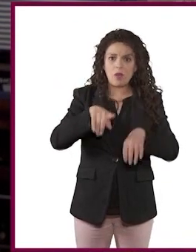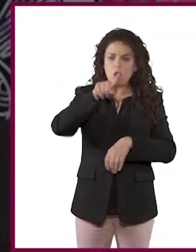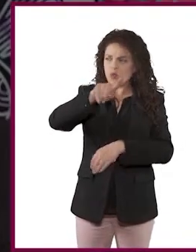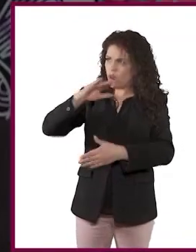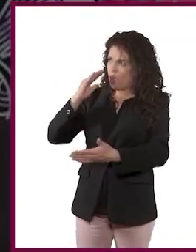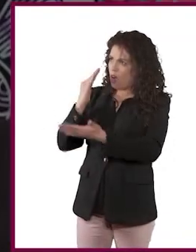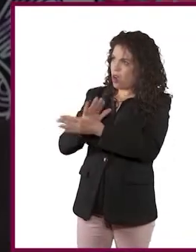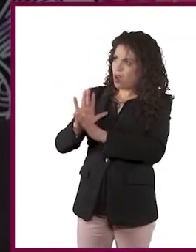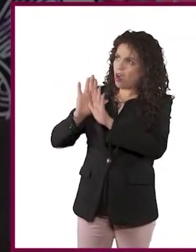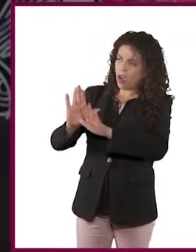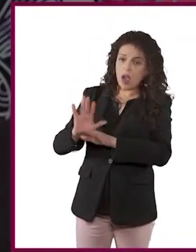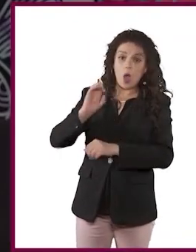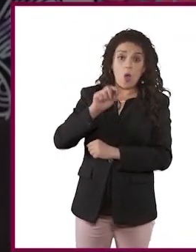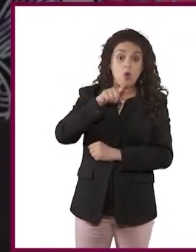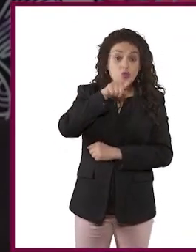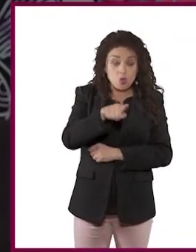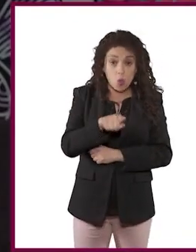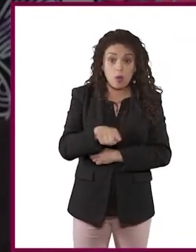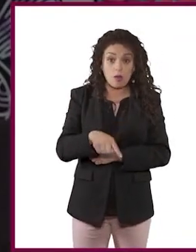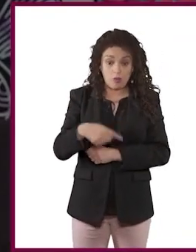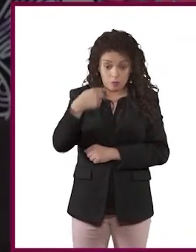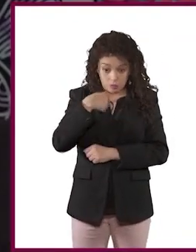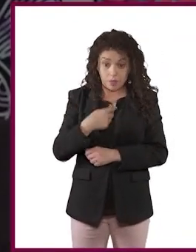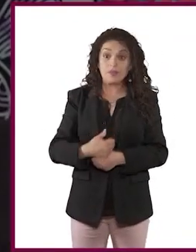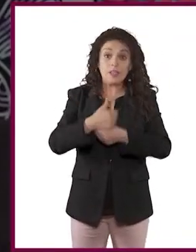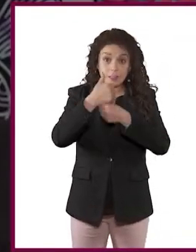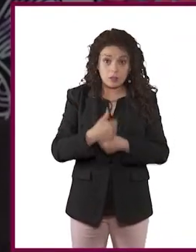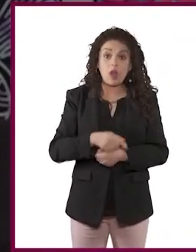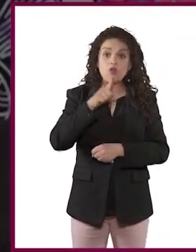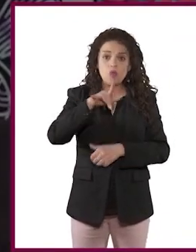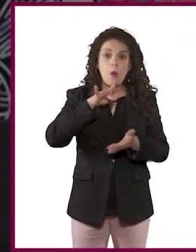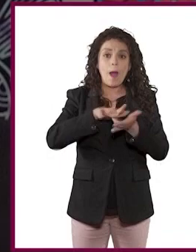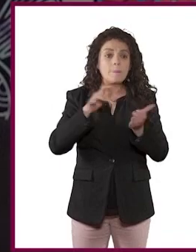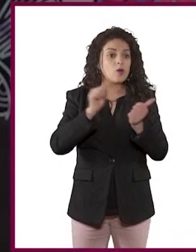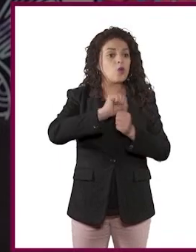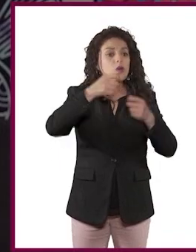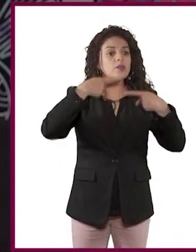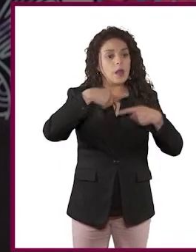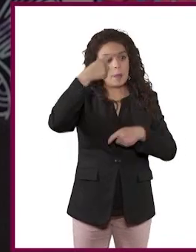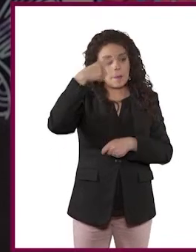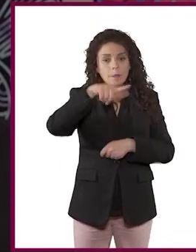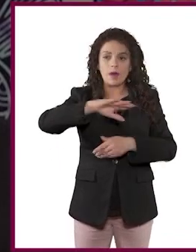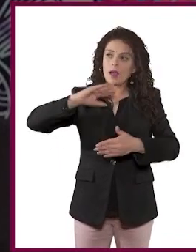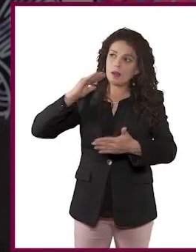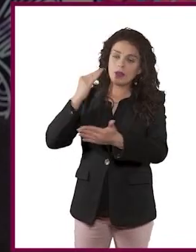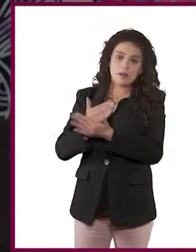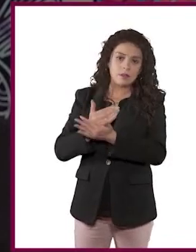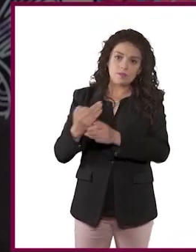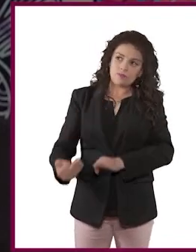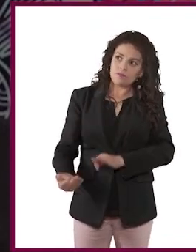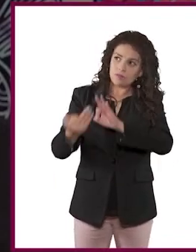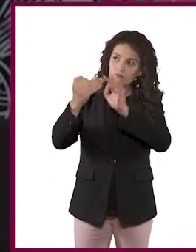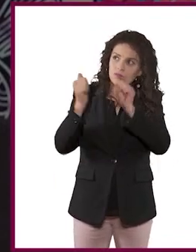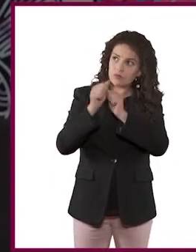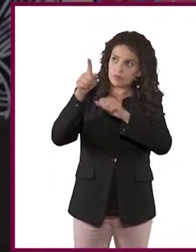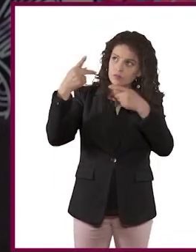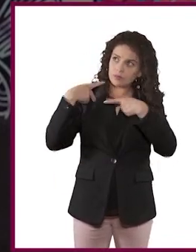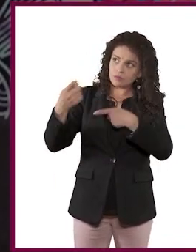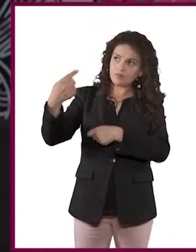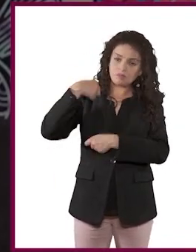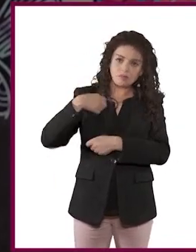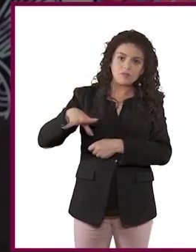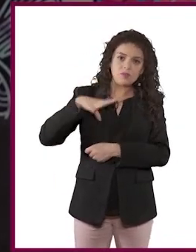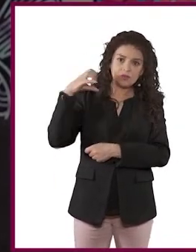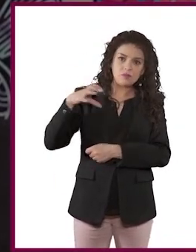deténlo. Si tú eres quien sufre esta violencia, apóyate en otros para poder romper el círculo de agresiones y confrontar a tu